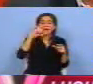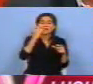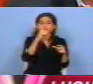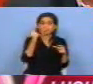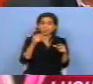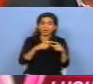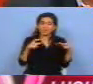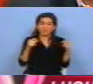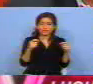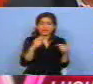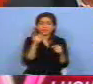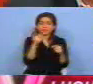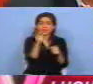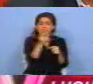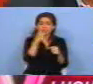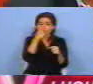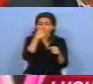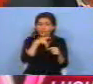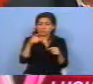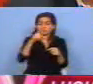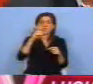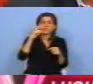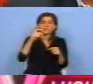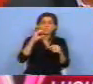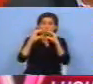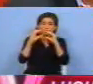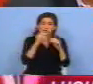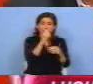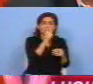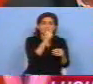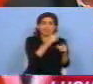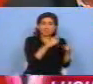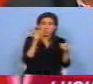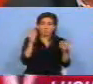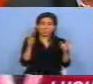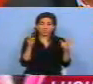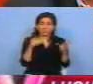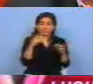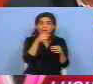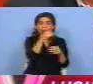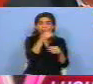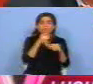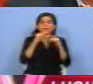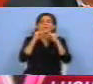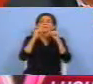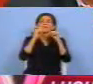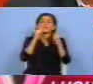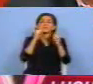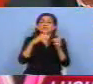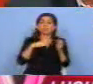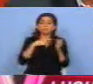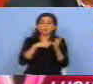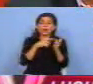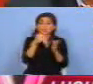p que tiene también como licenciado en ciencia de la comunicación y periodista de tea O sea que el que se tiene que informar es en este caso el